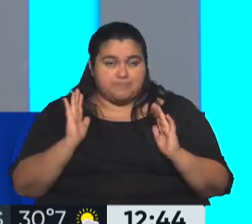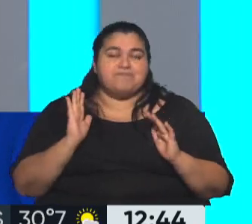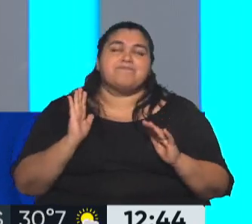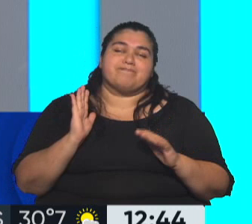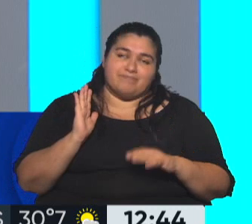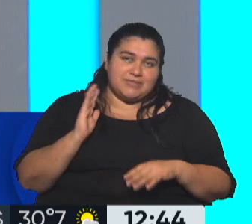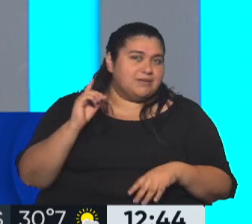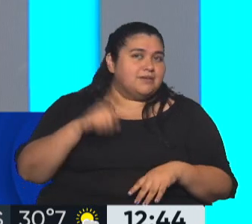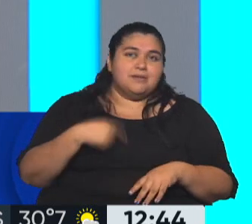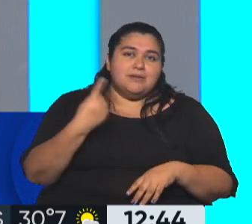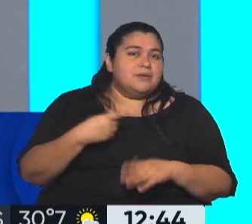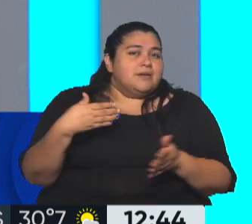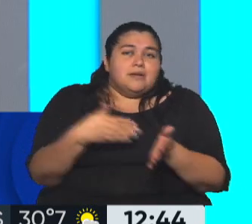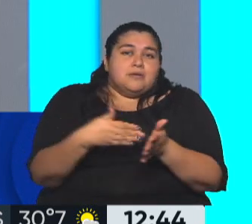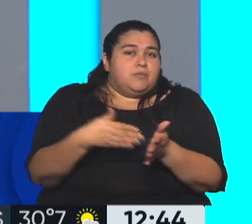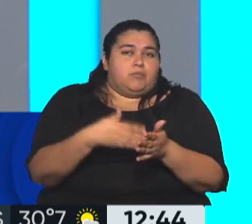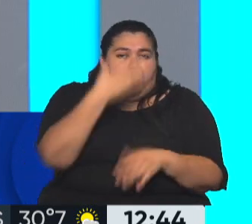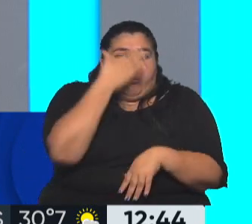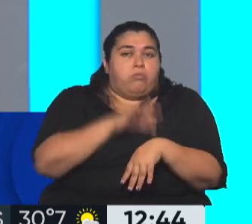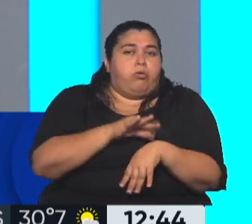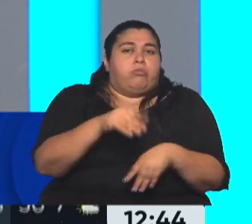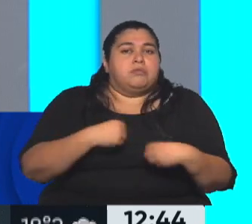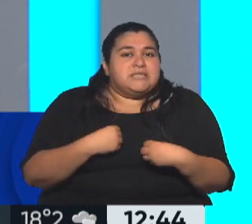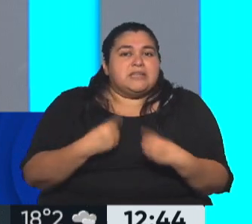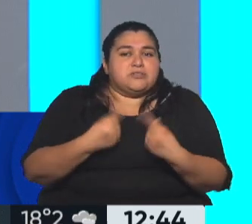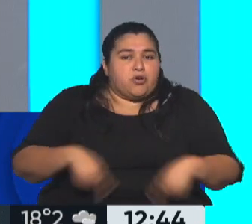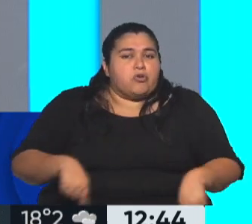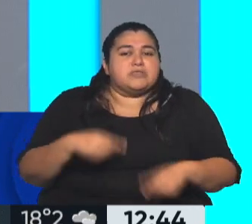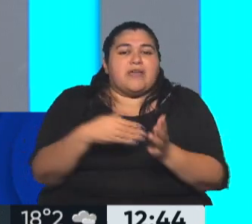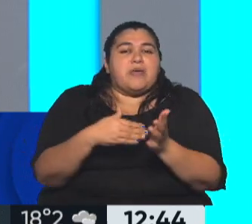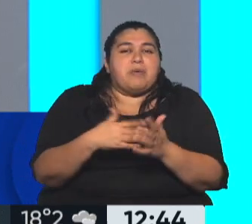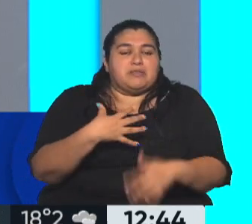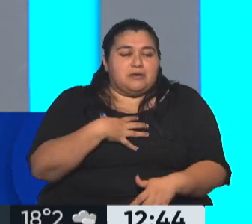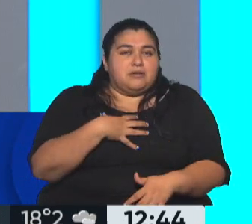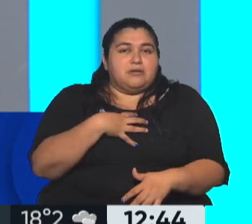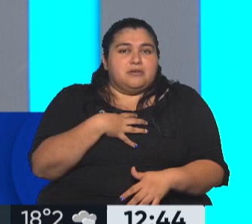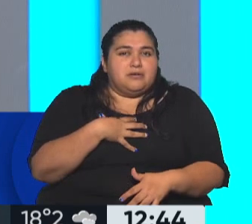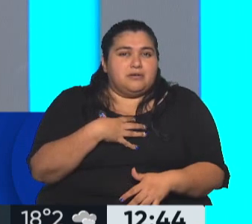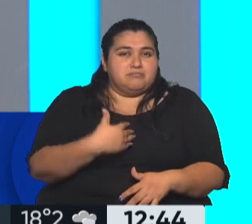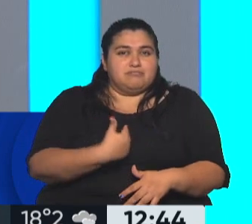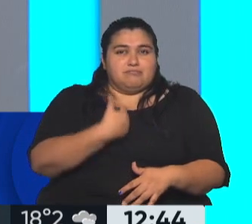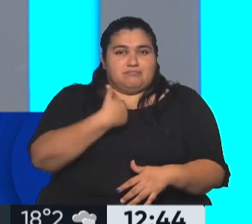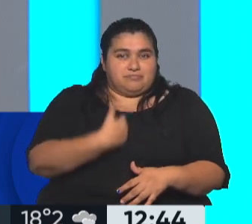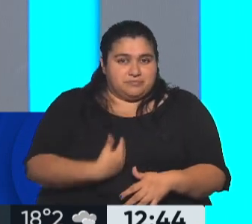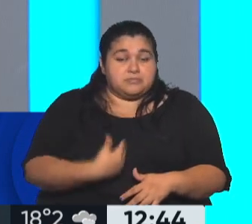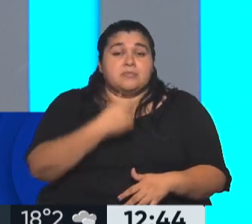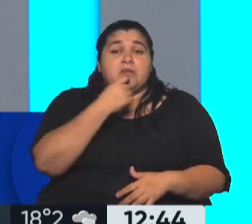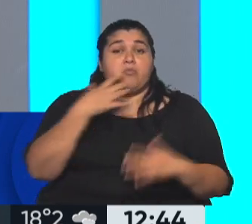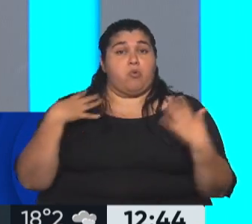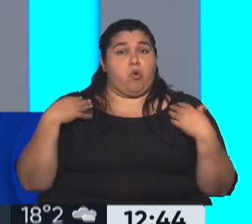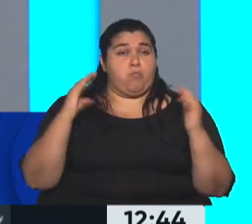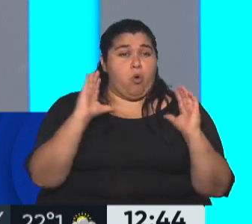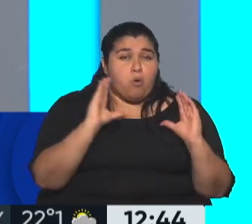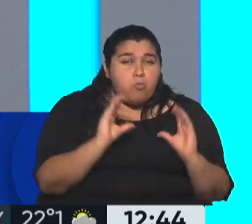tener siempre, pero los síntomas tienen que ver con la geometría de la vía aérea. Claro. Cuando bronquios más chicos tenés, es más fácil